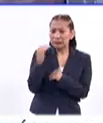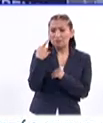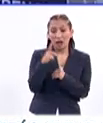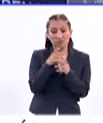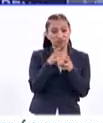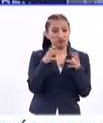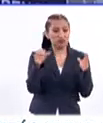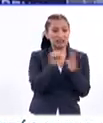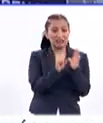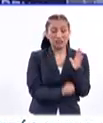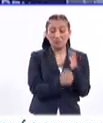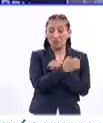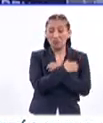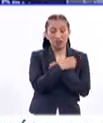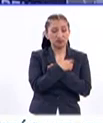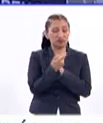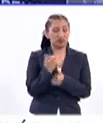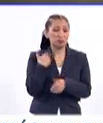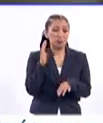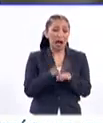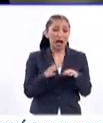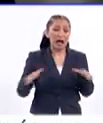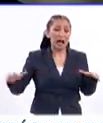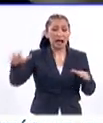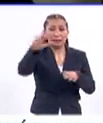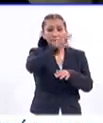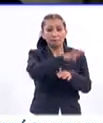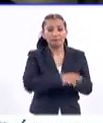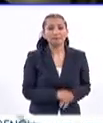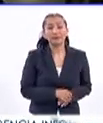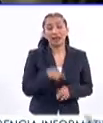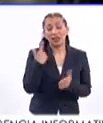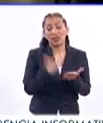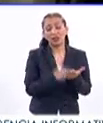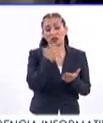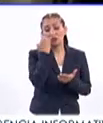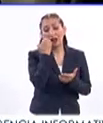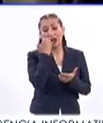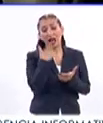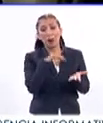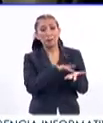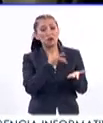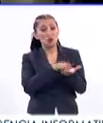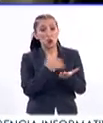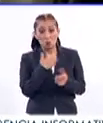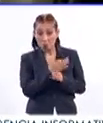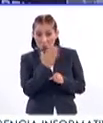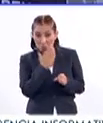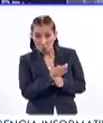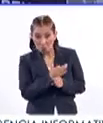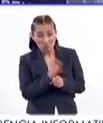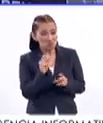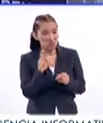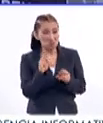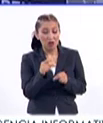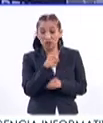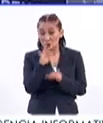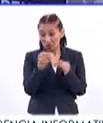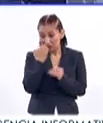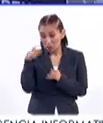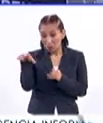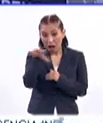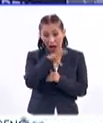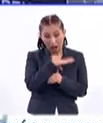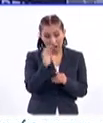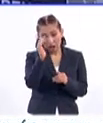el tamaño del sistema educativo es aún más. Sin embargo, en las escuelas el apoyo no es total. No es que en todas las